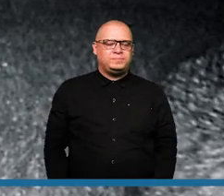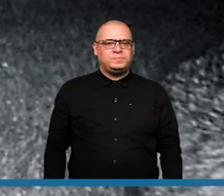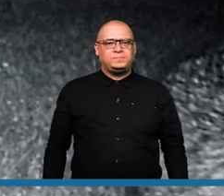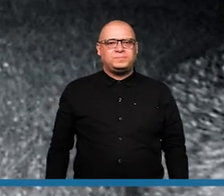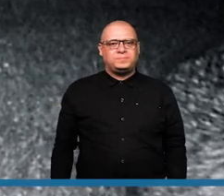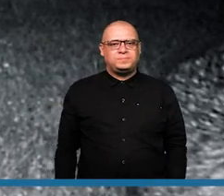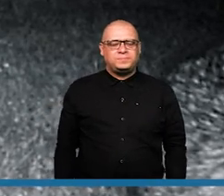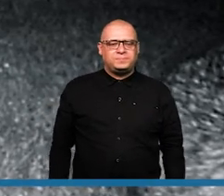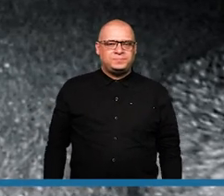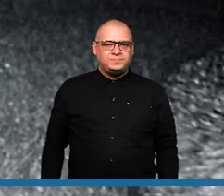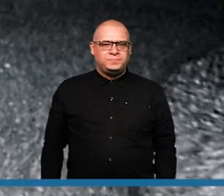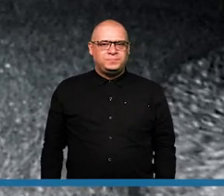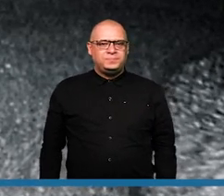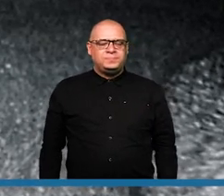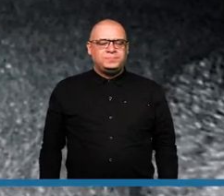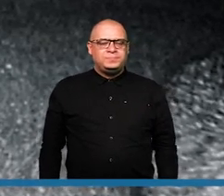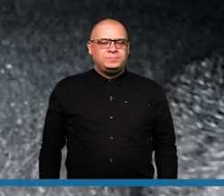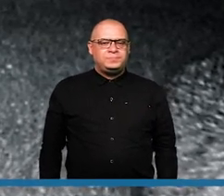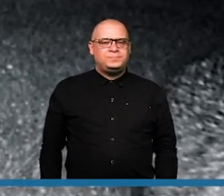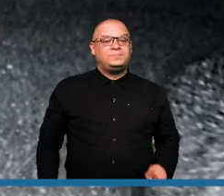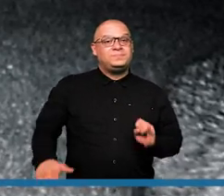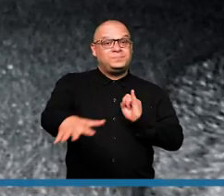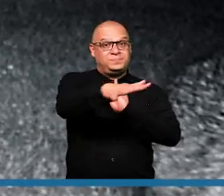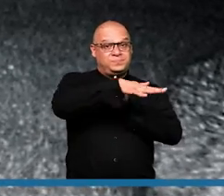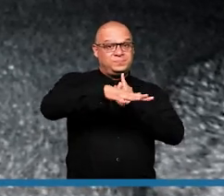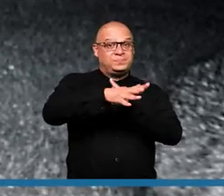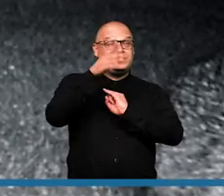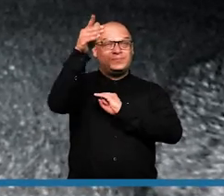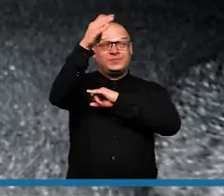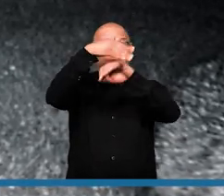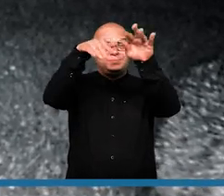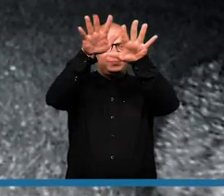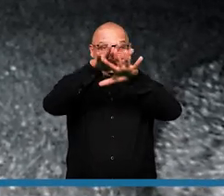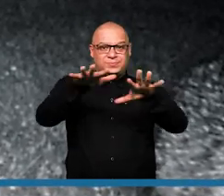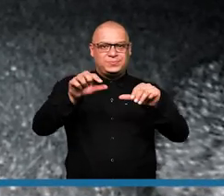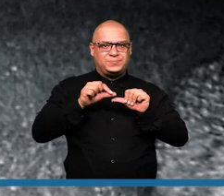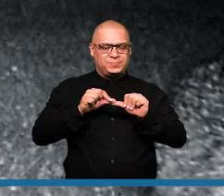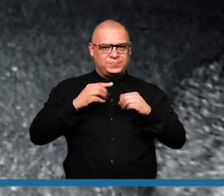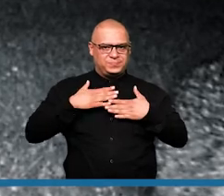Aburrá. Futuro sostenible.